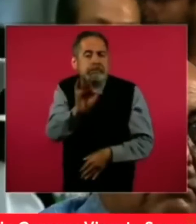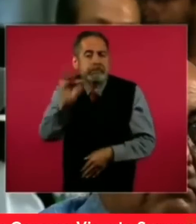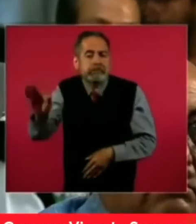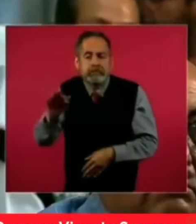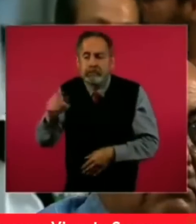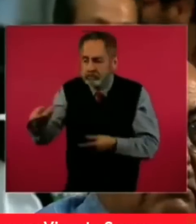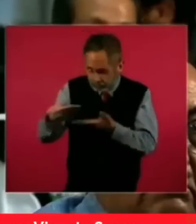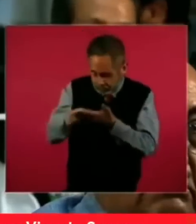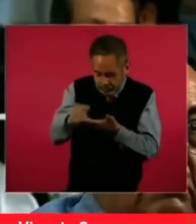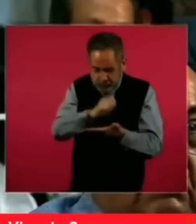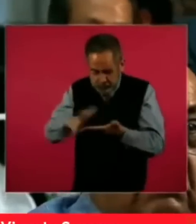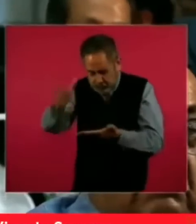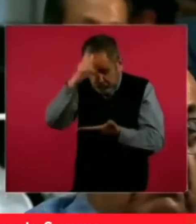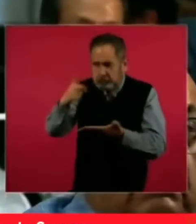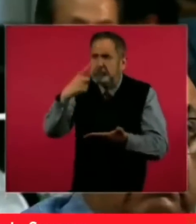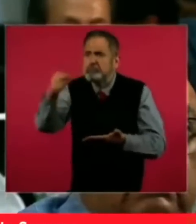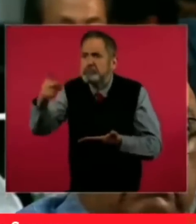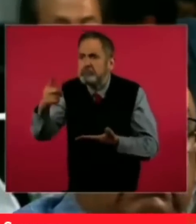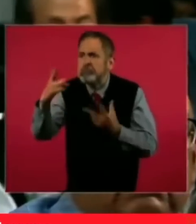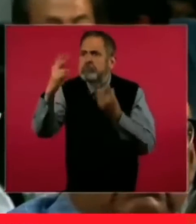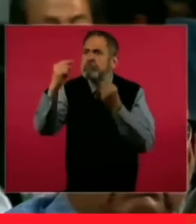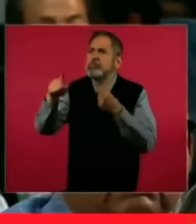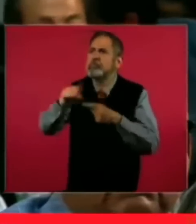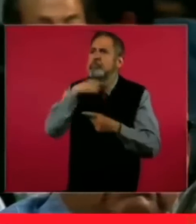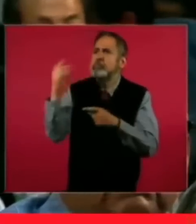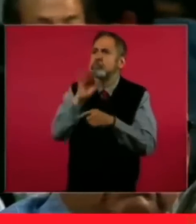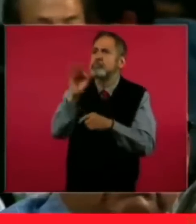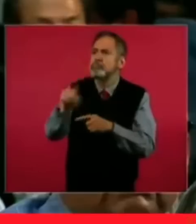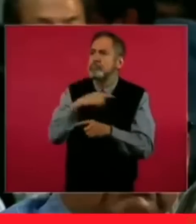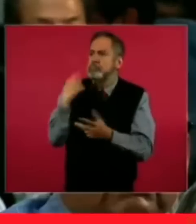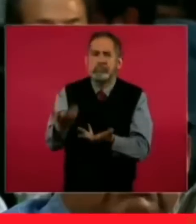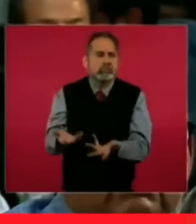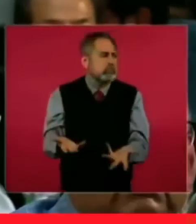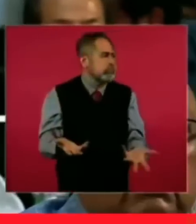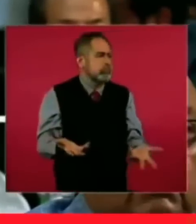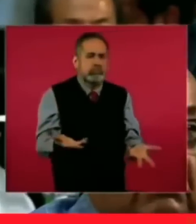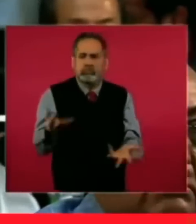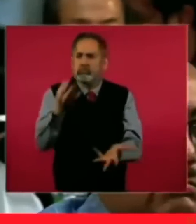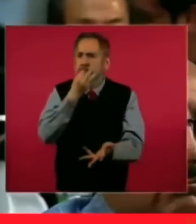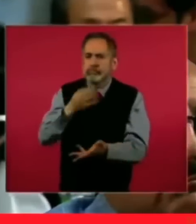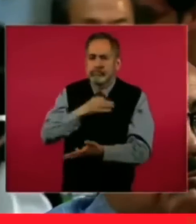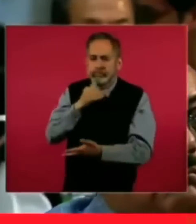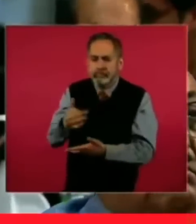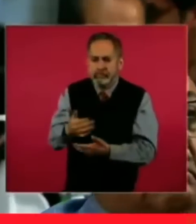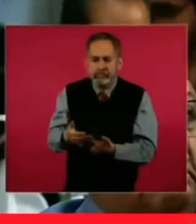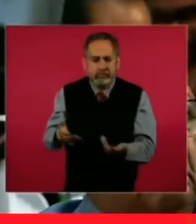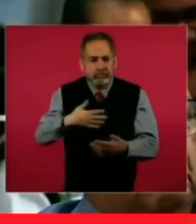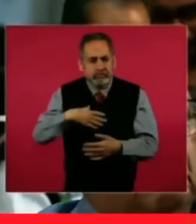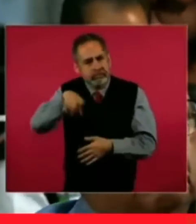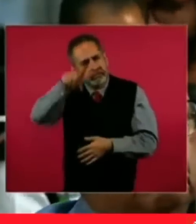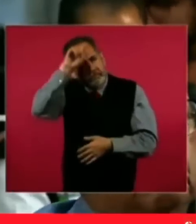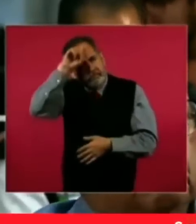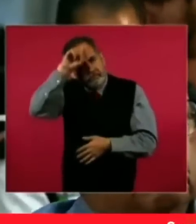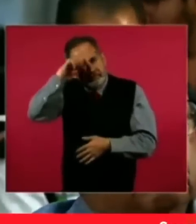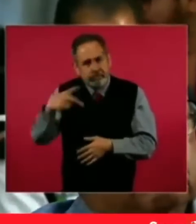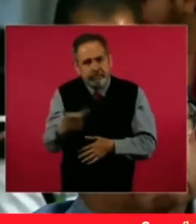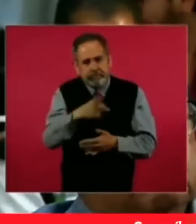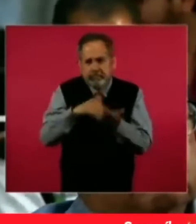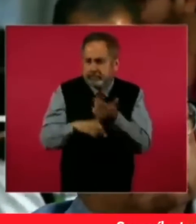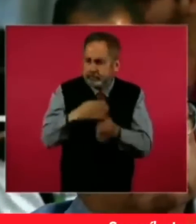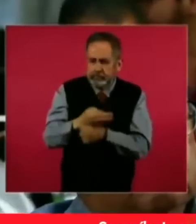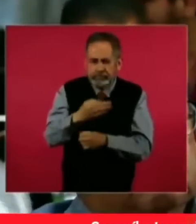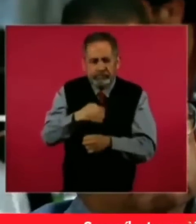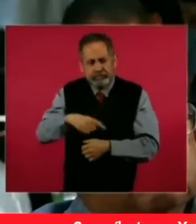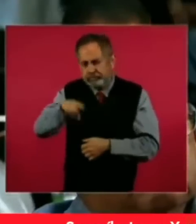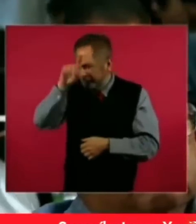esta determinación. Y aquí la gran pregunta que nos hacemos y que me hago yo en especial en este